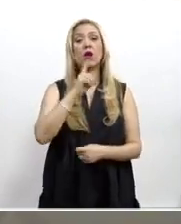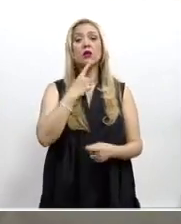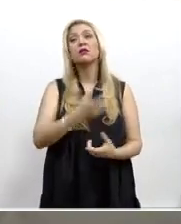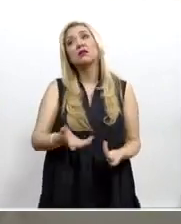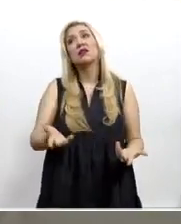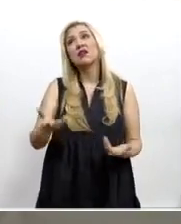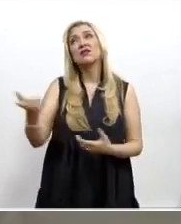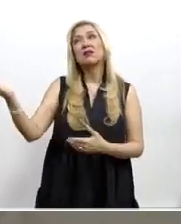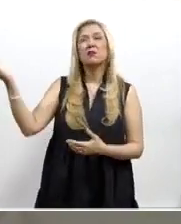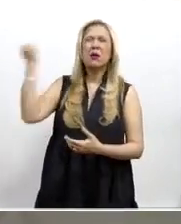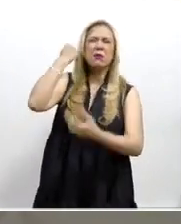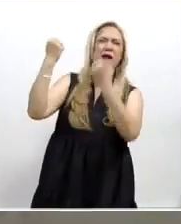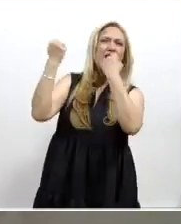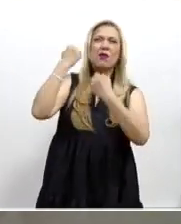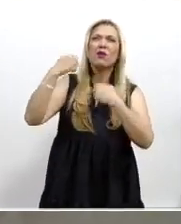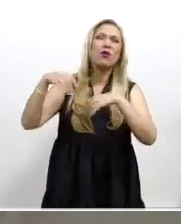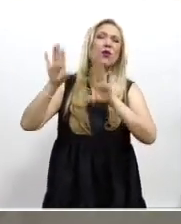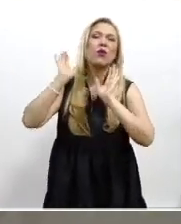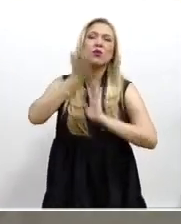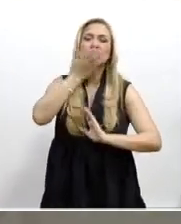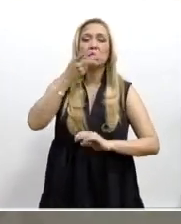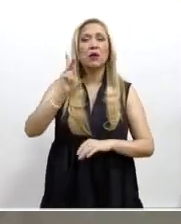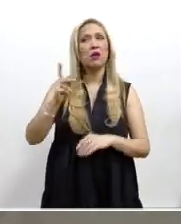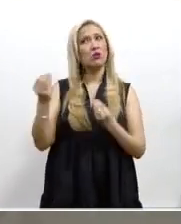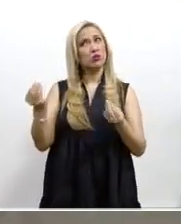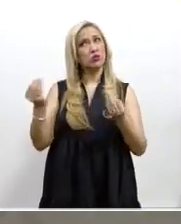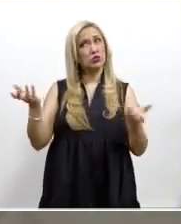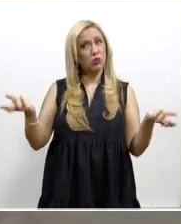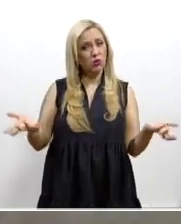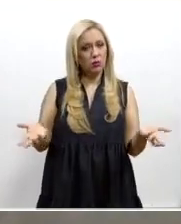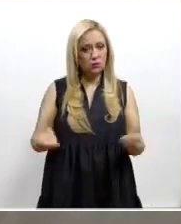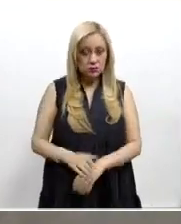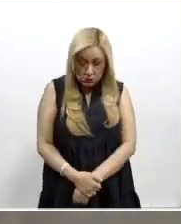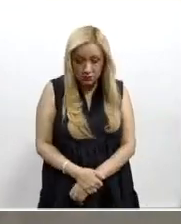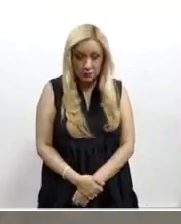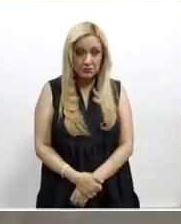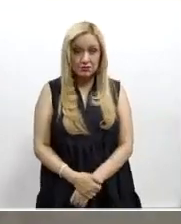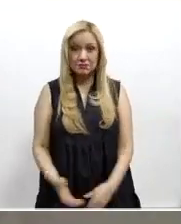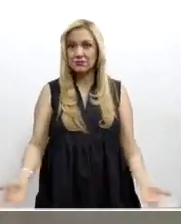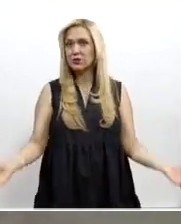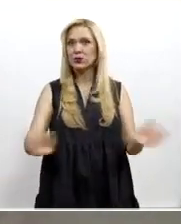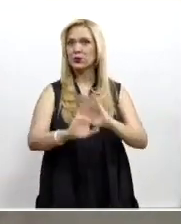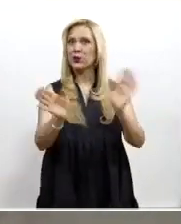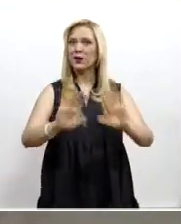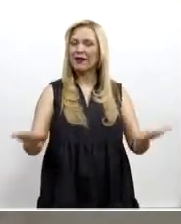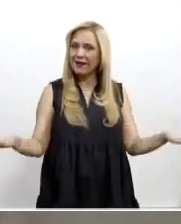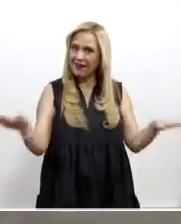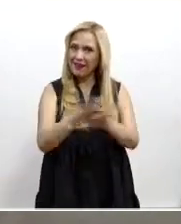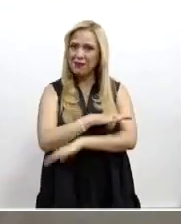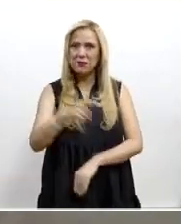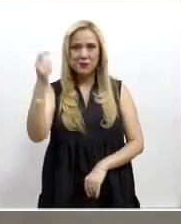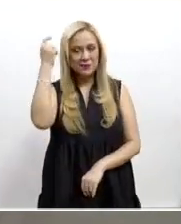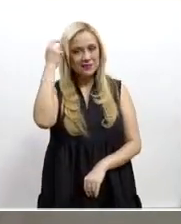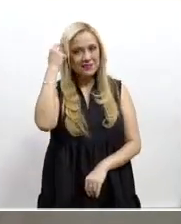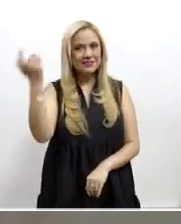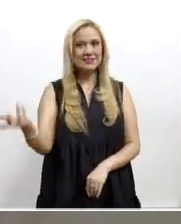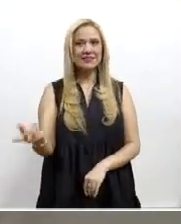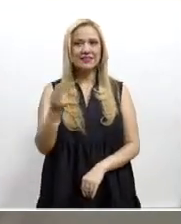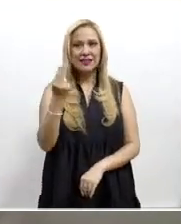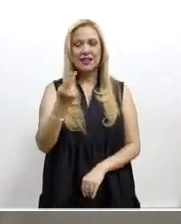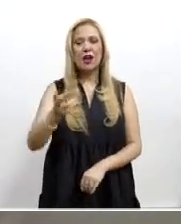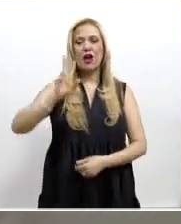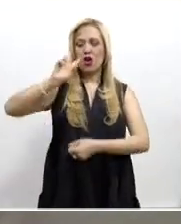crítica a la cantidad de violencia, no a la violencia. Por eso tenemos que transformar esa construcción cultural y definir la